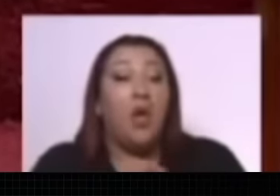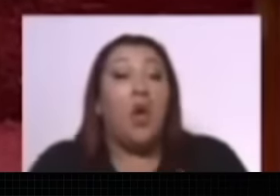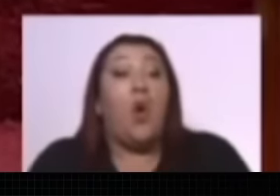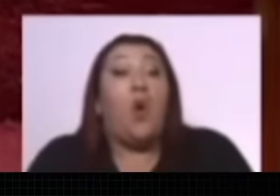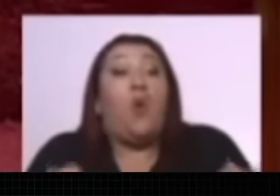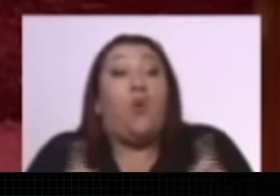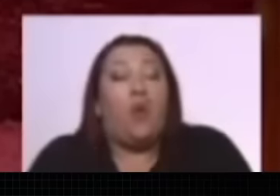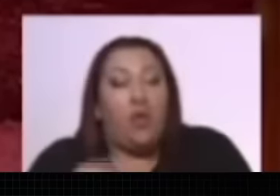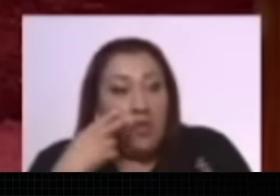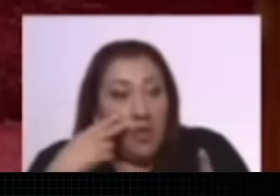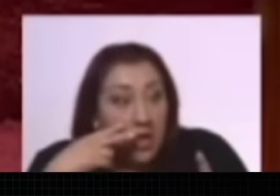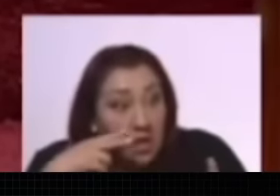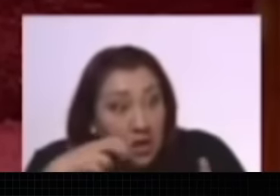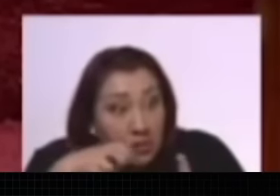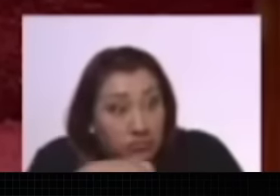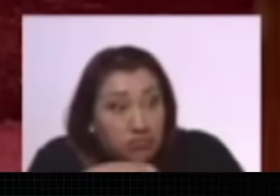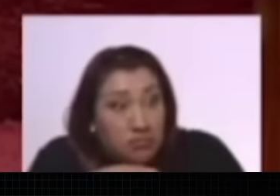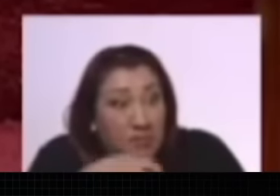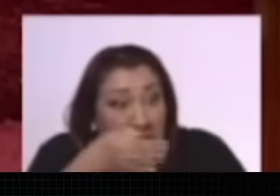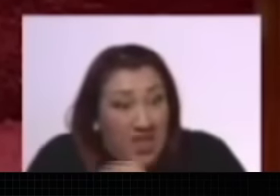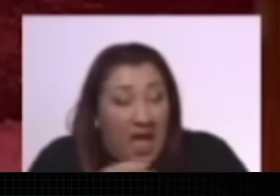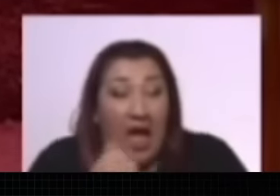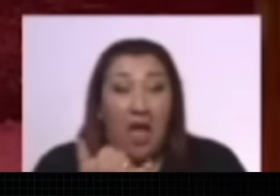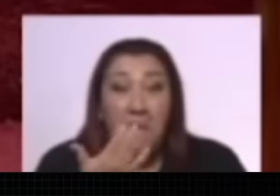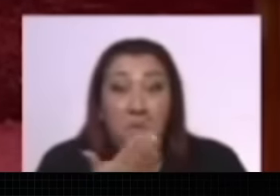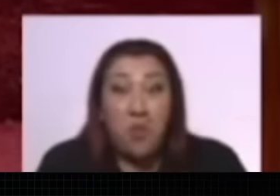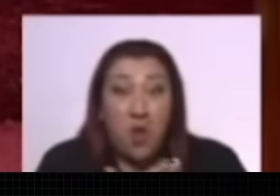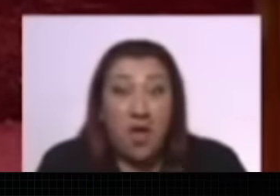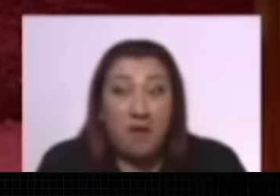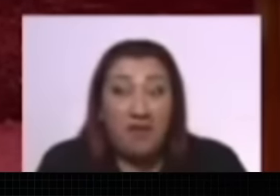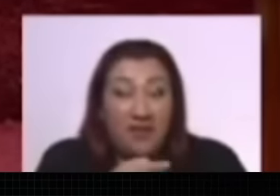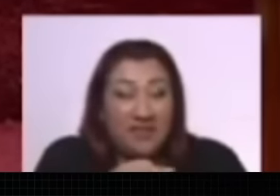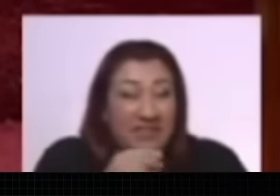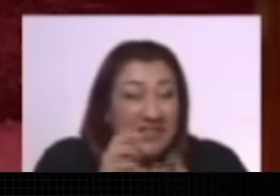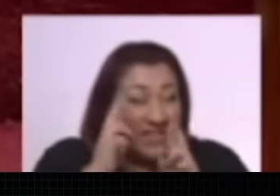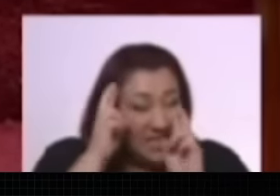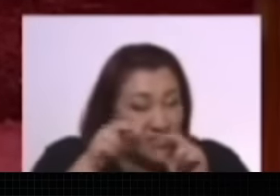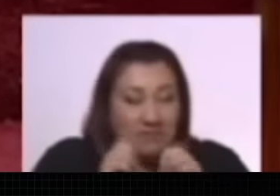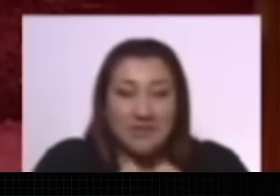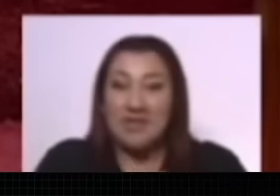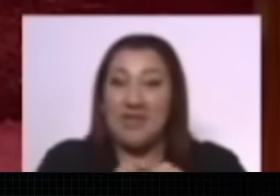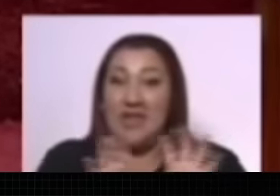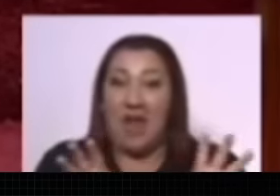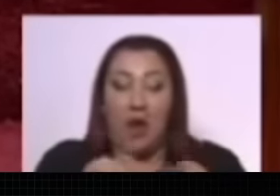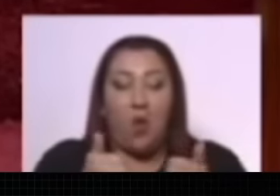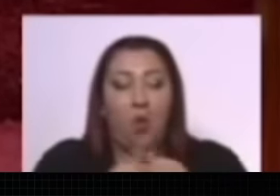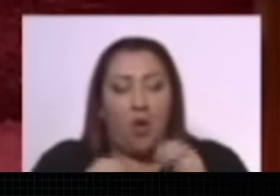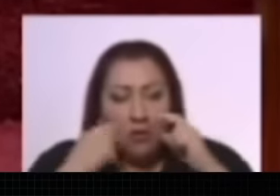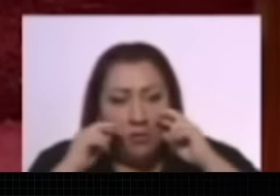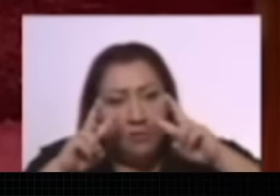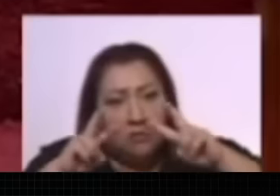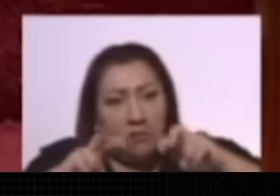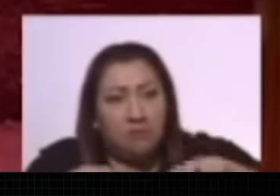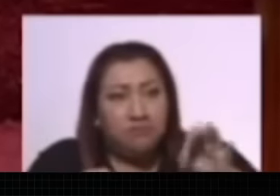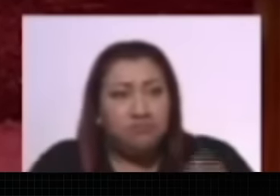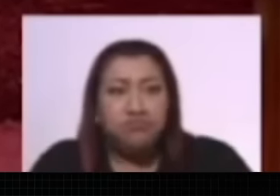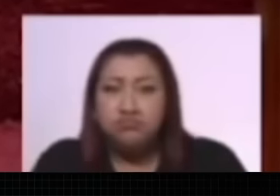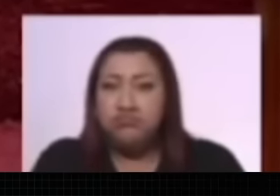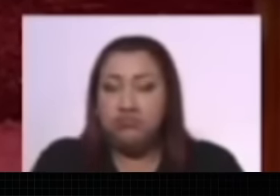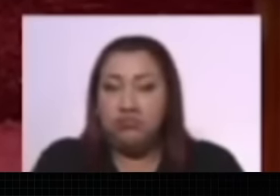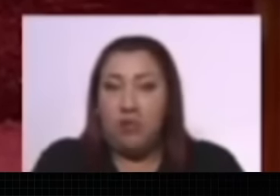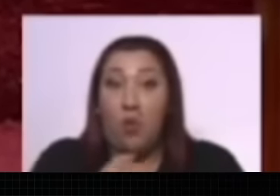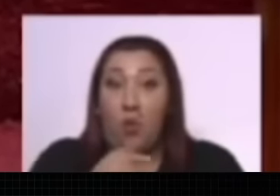encontrar evidencias o indicios razonables de la comisión de los delitos a que